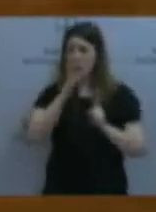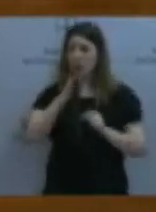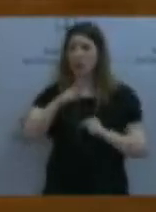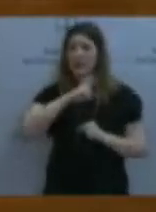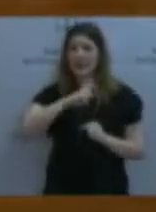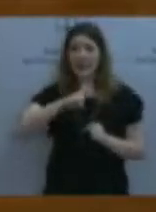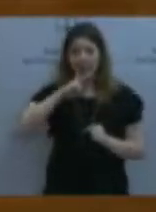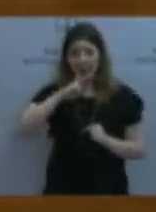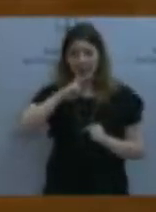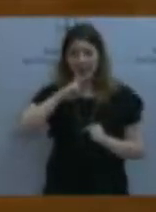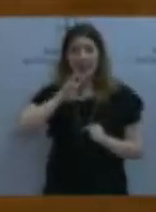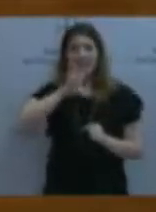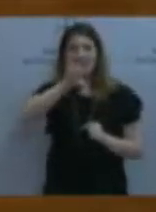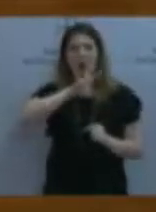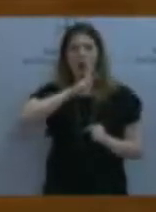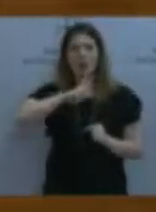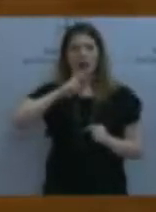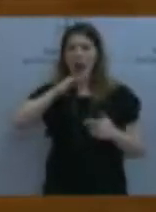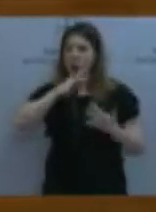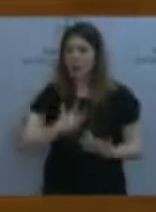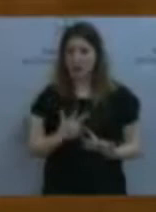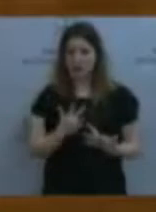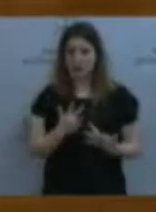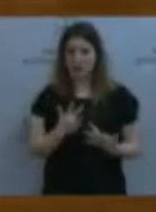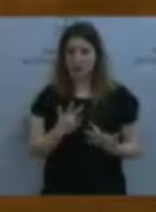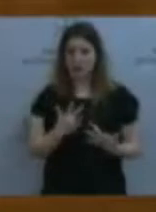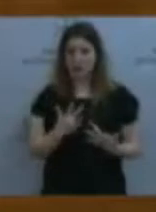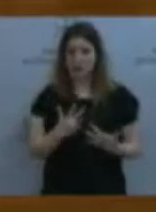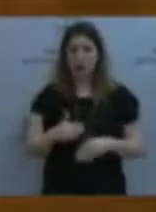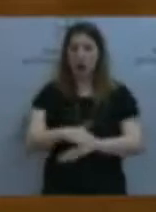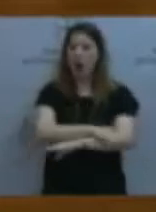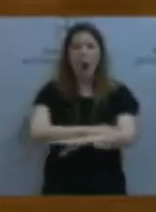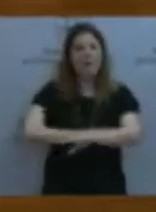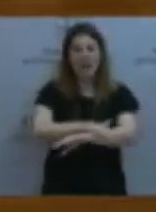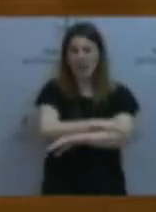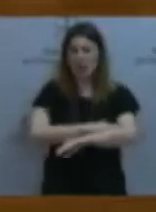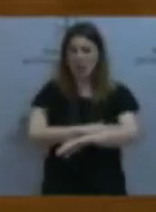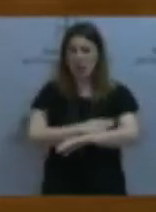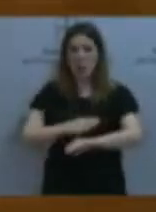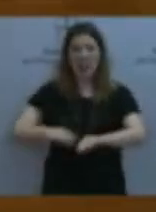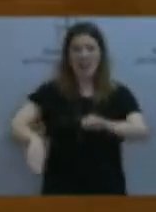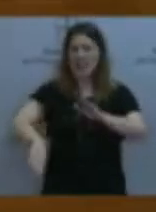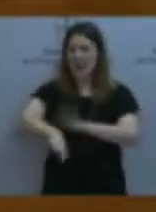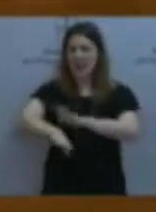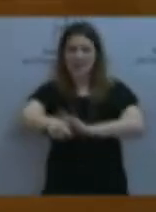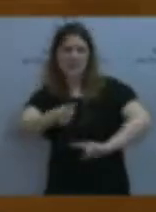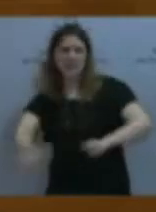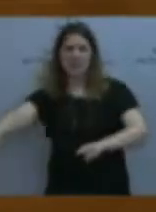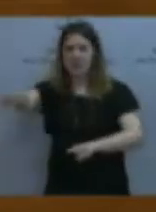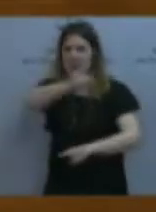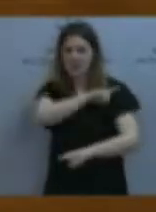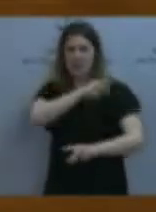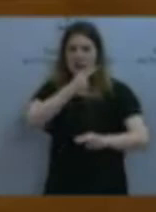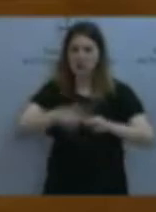mismo en manos de un gobierno de extrema derecha que lleva una política de apartheid absoluto con la